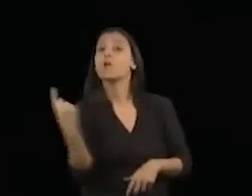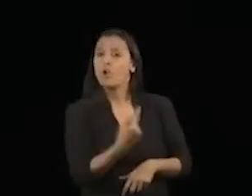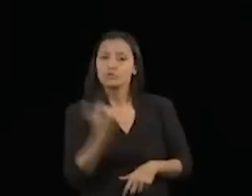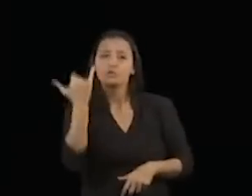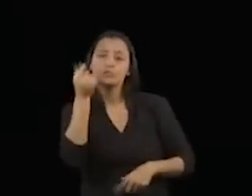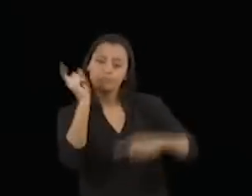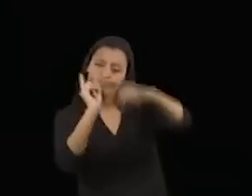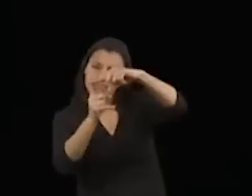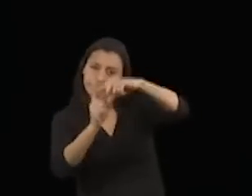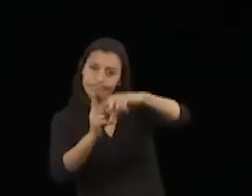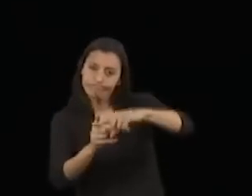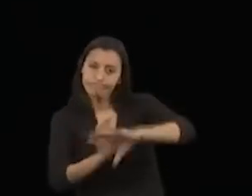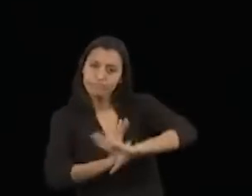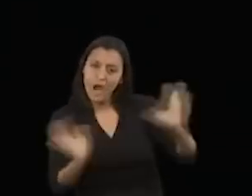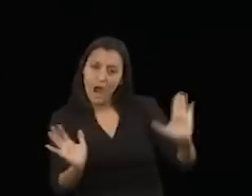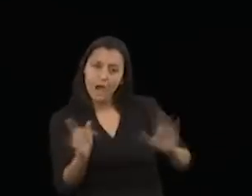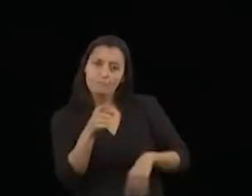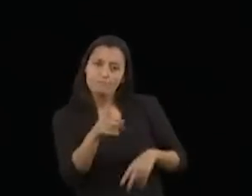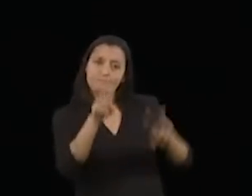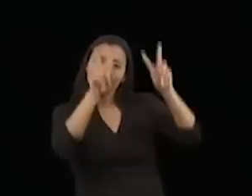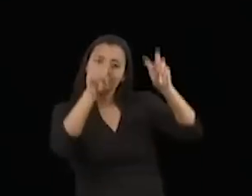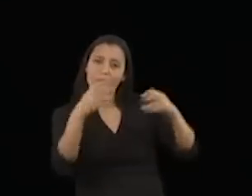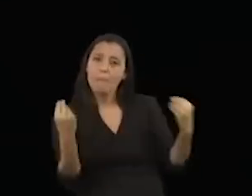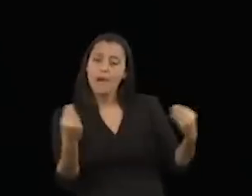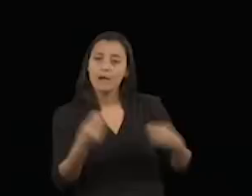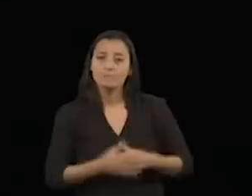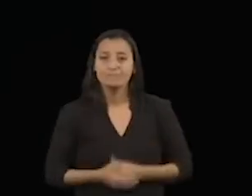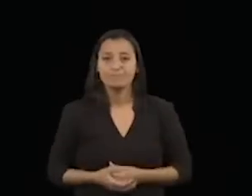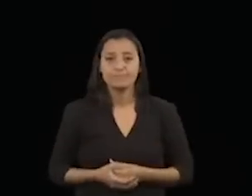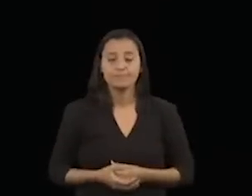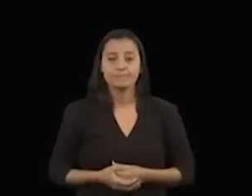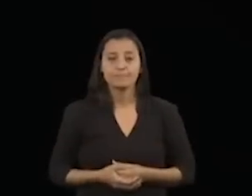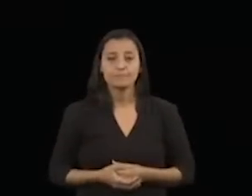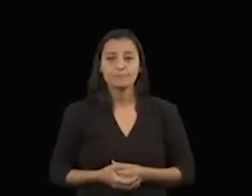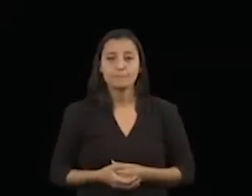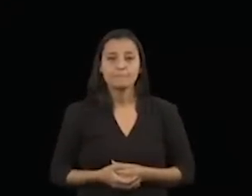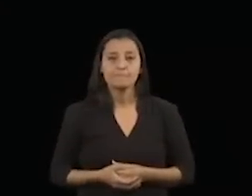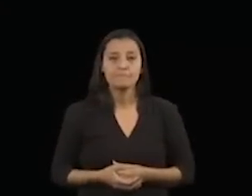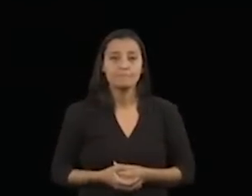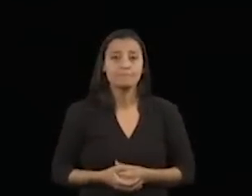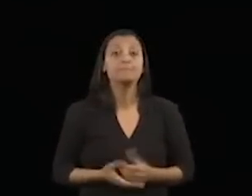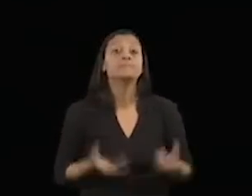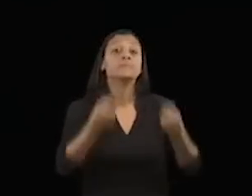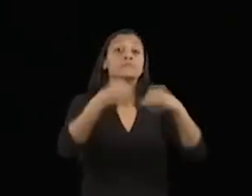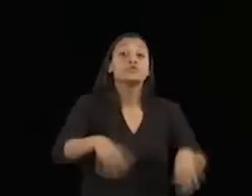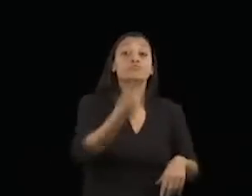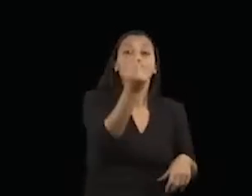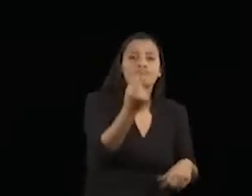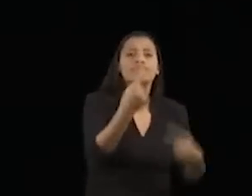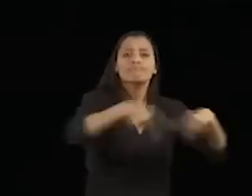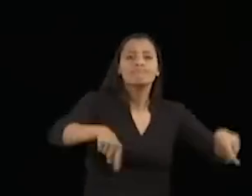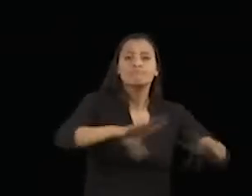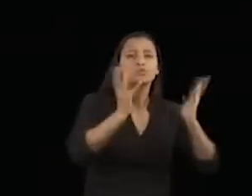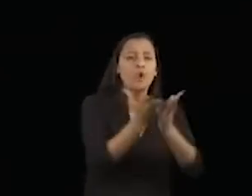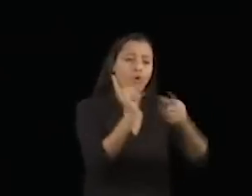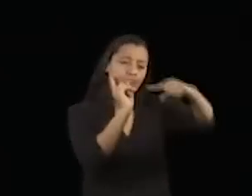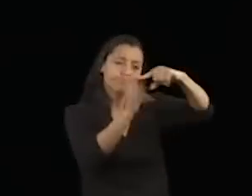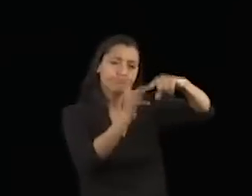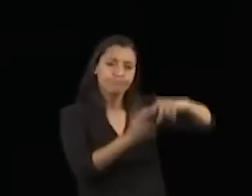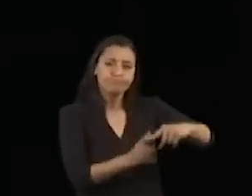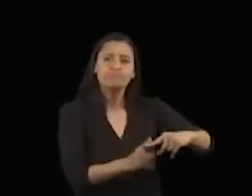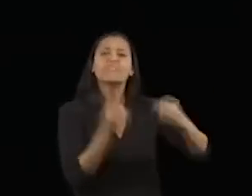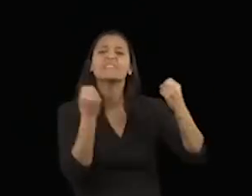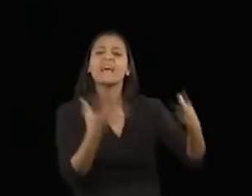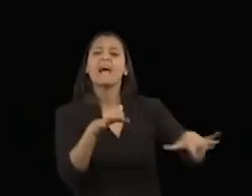cómputos en términos de los excedentes monetarios y demás, y calculábamos